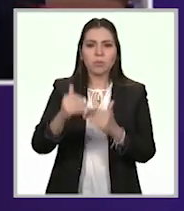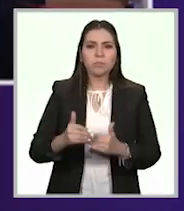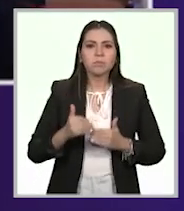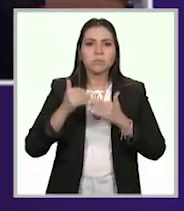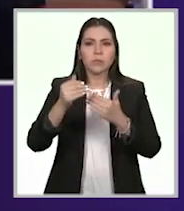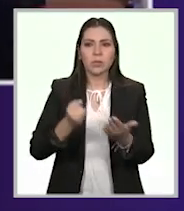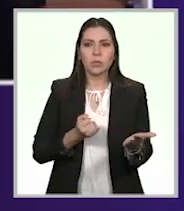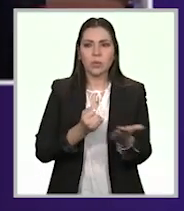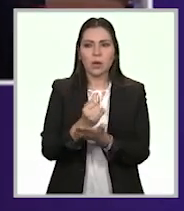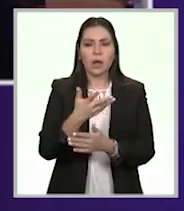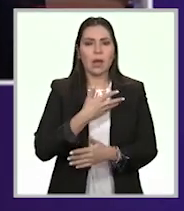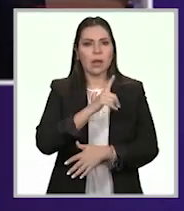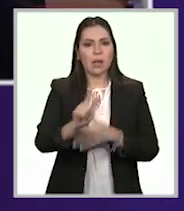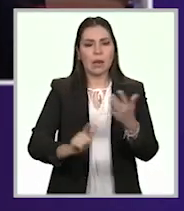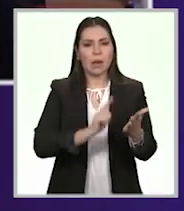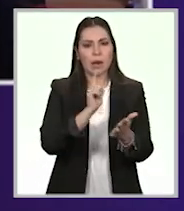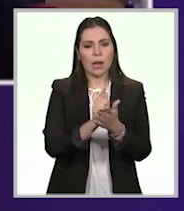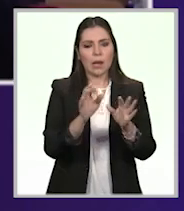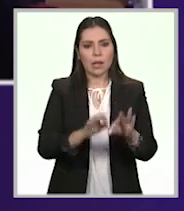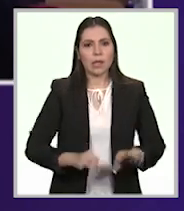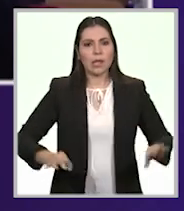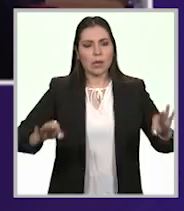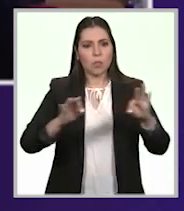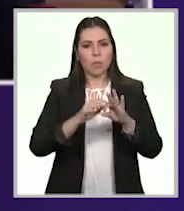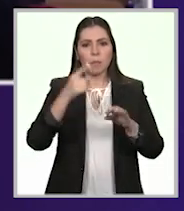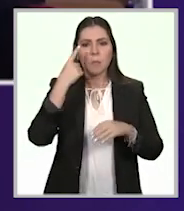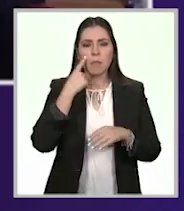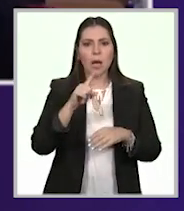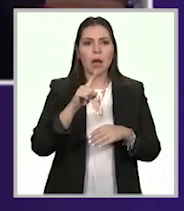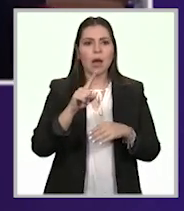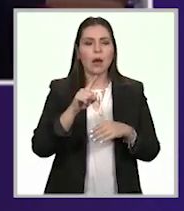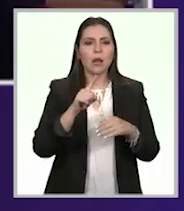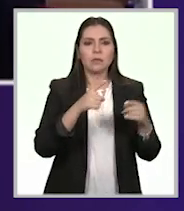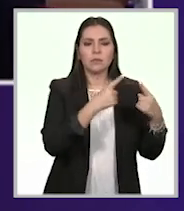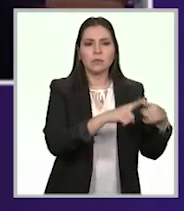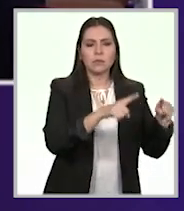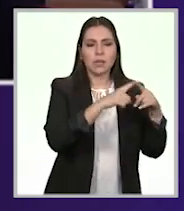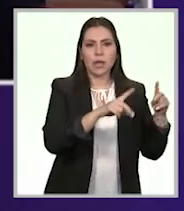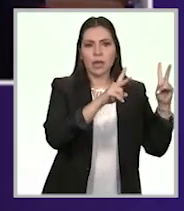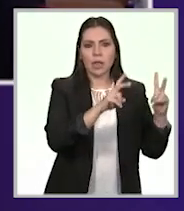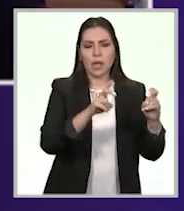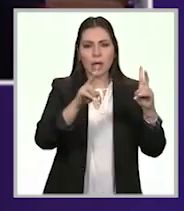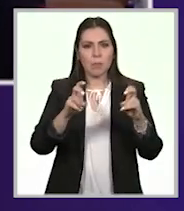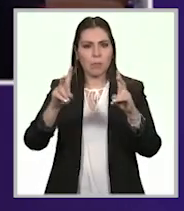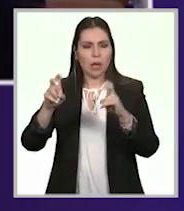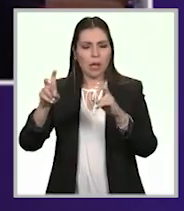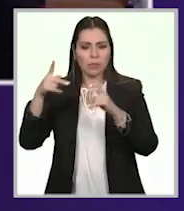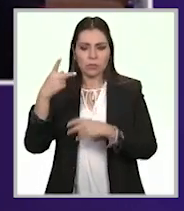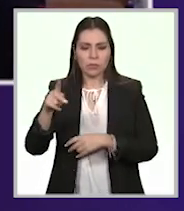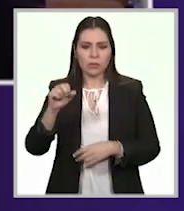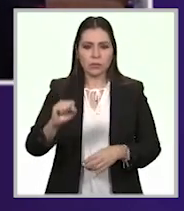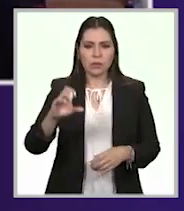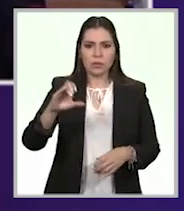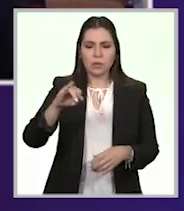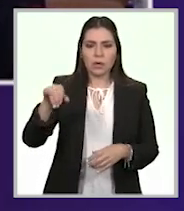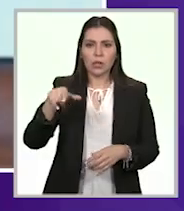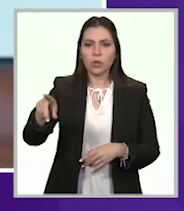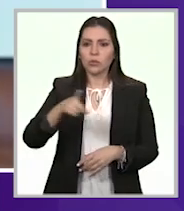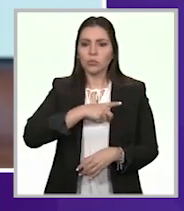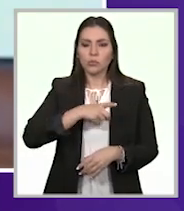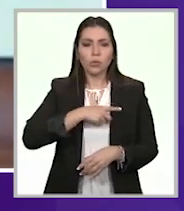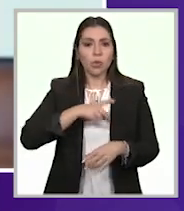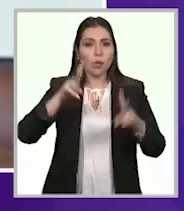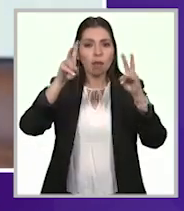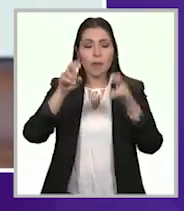una reforma importante en el sentido de descargar asuntos de la Suprema Corte de Justicia de la Nación para que